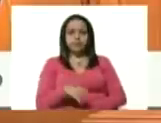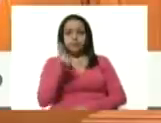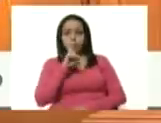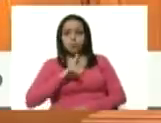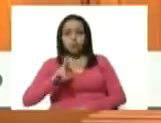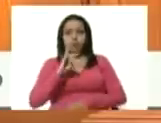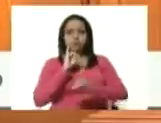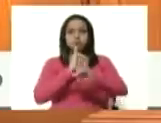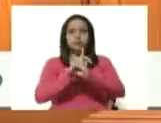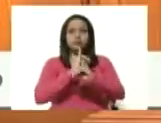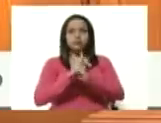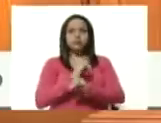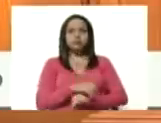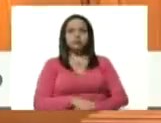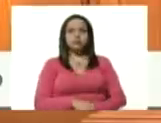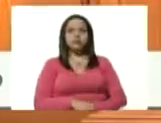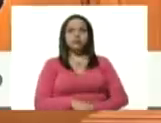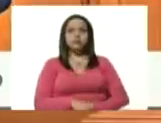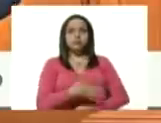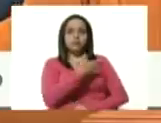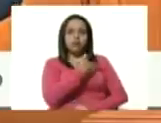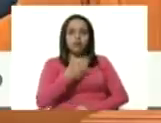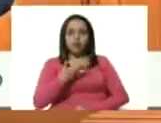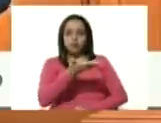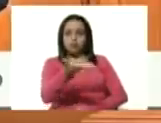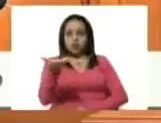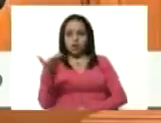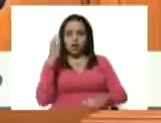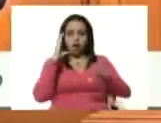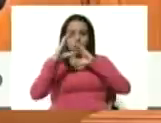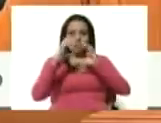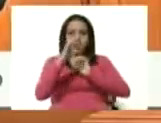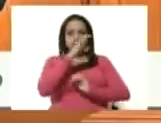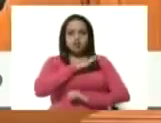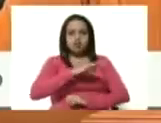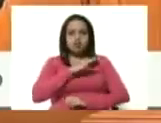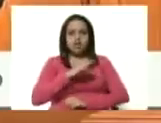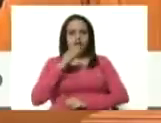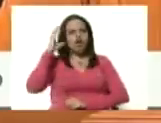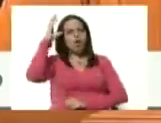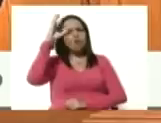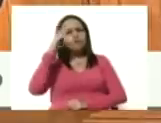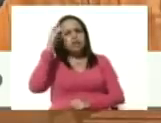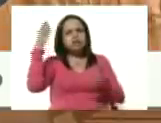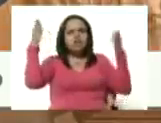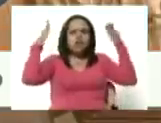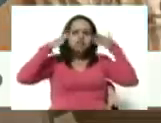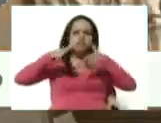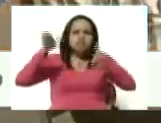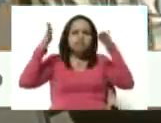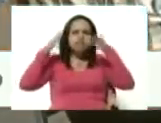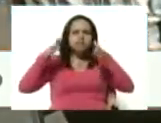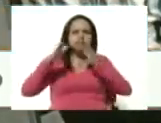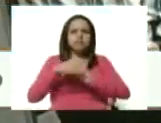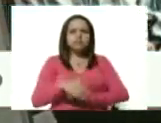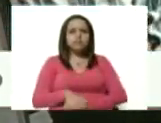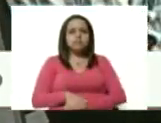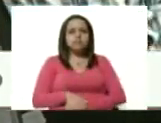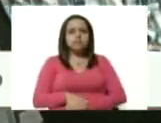sociales. Le pido a ustedes, comunicadores sociales, que hagamos conciencia. No